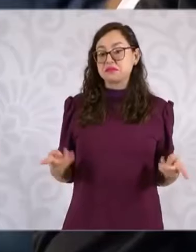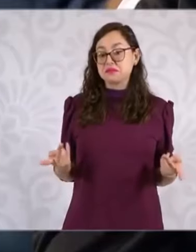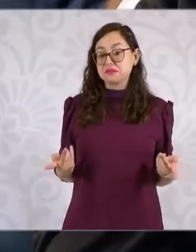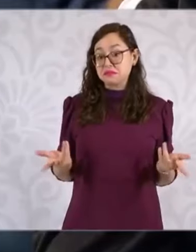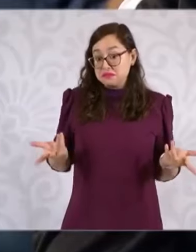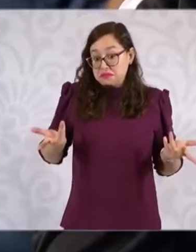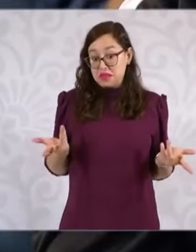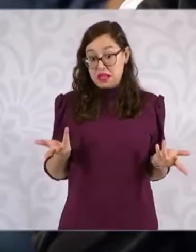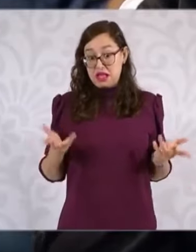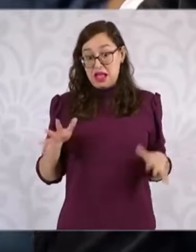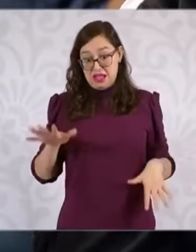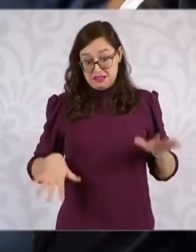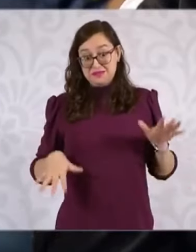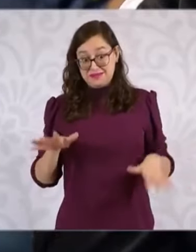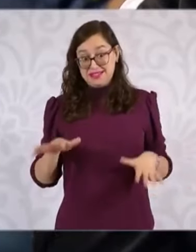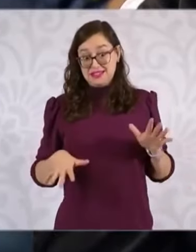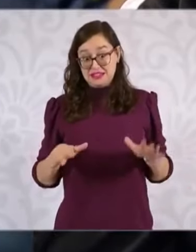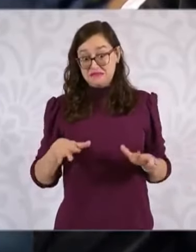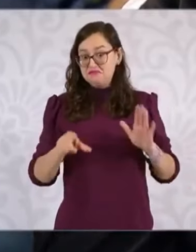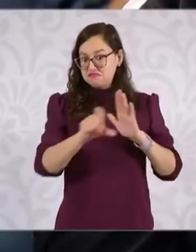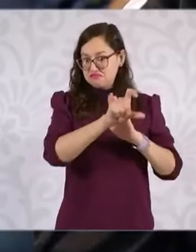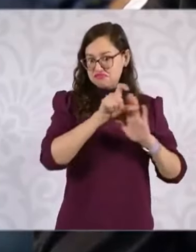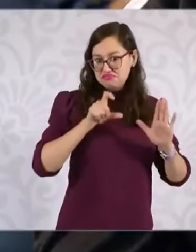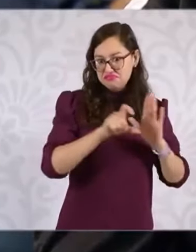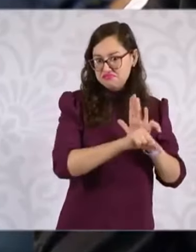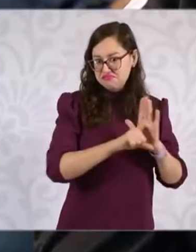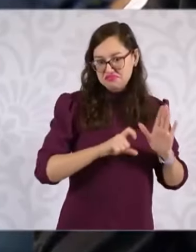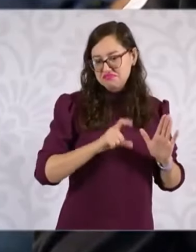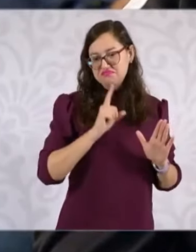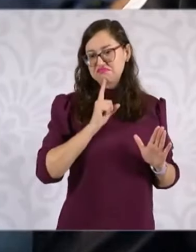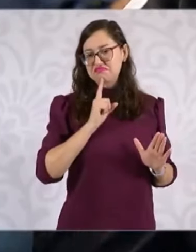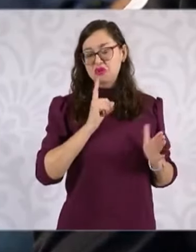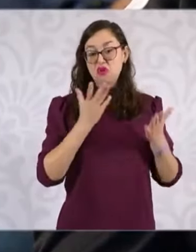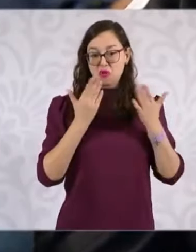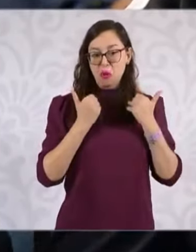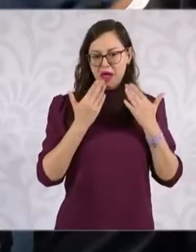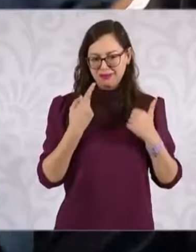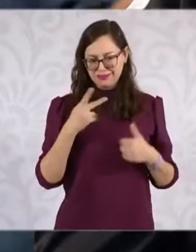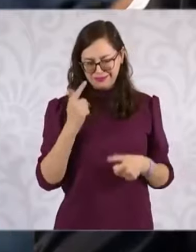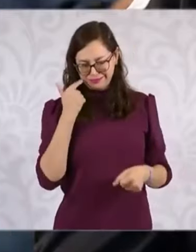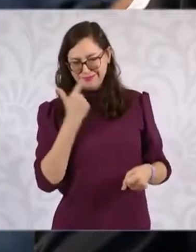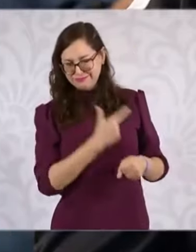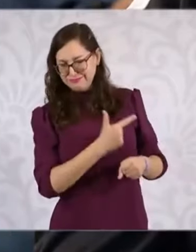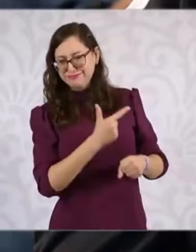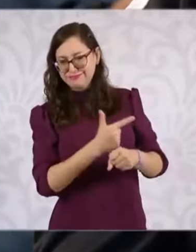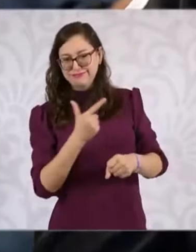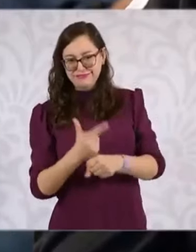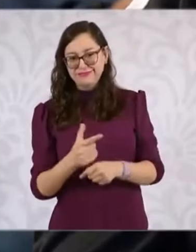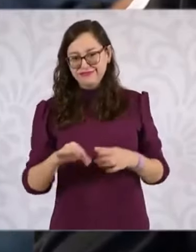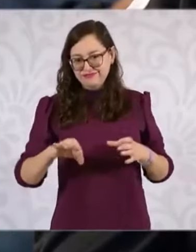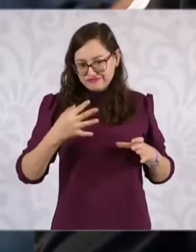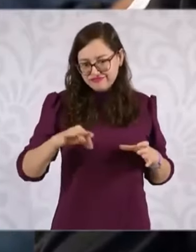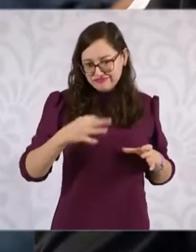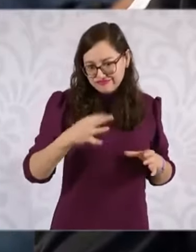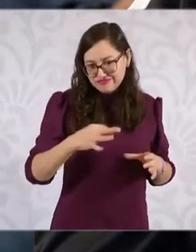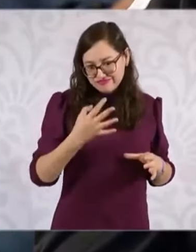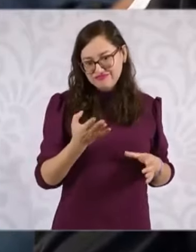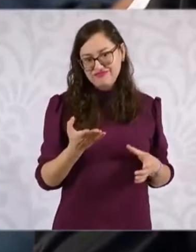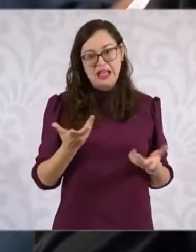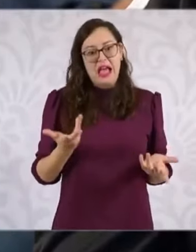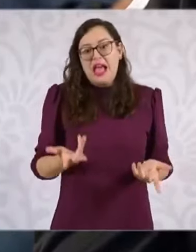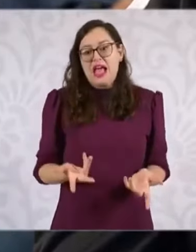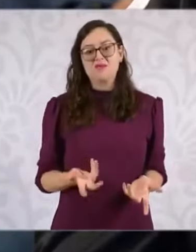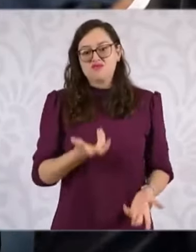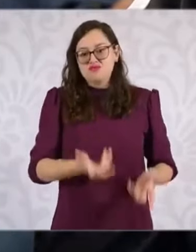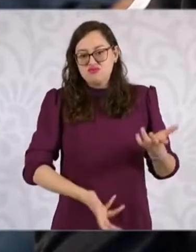no todo lo que venden tiene etiquetado con sellos de advertencia, pero sabemos que son frituras que están hechas